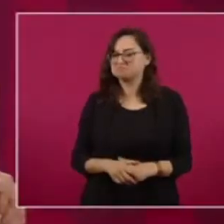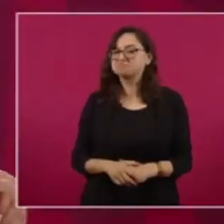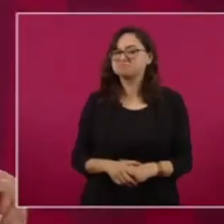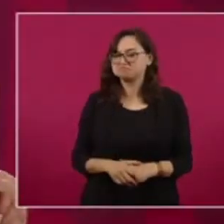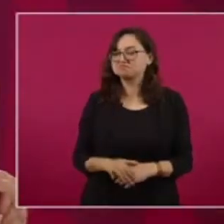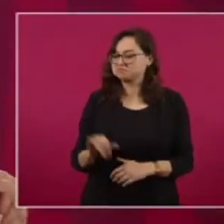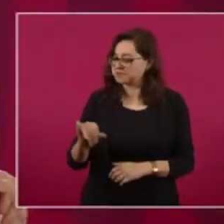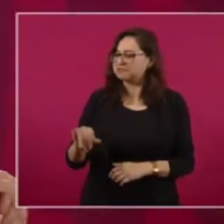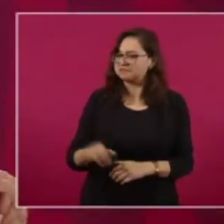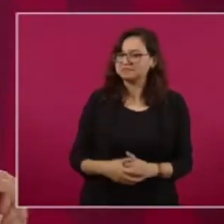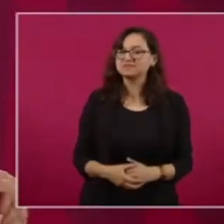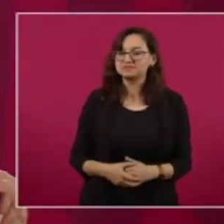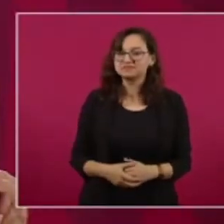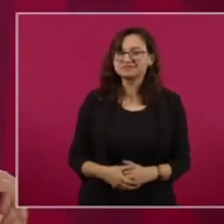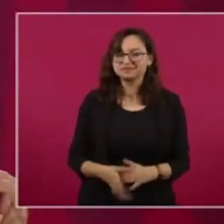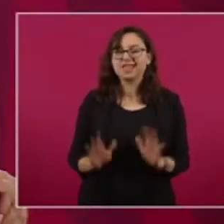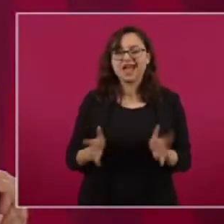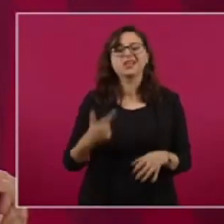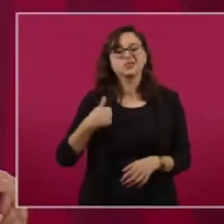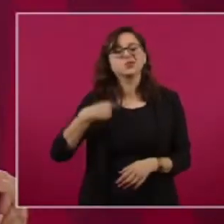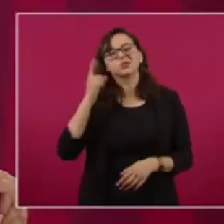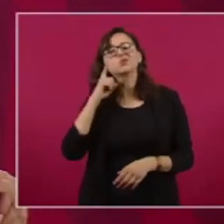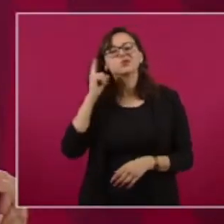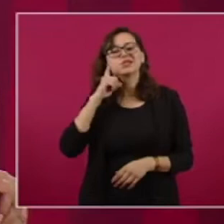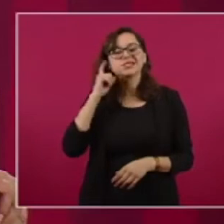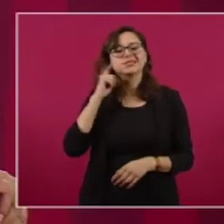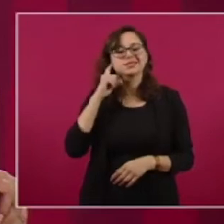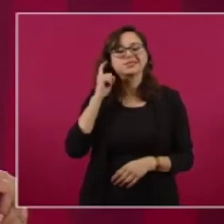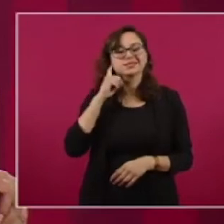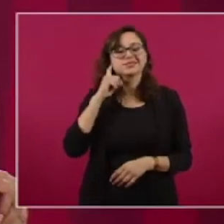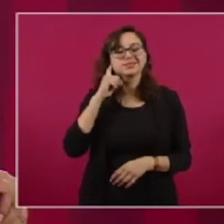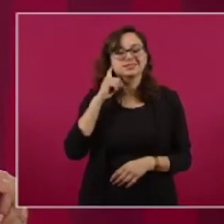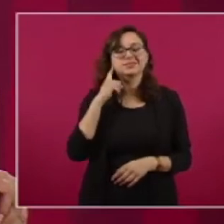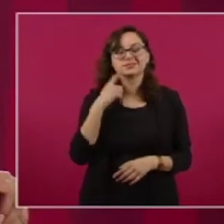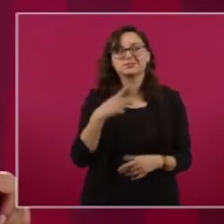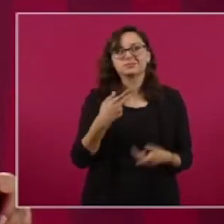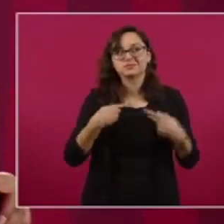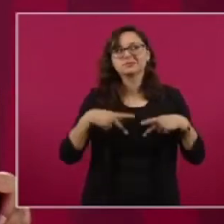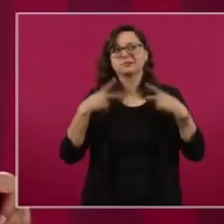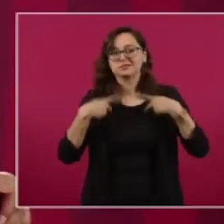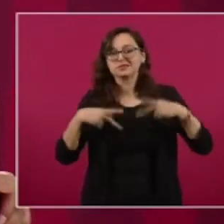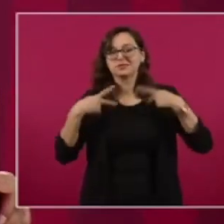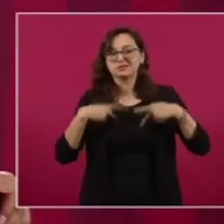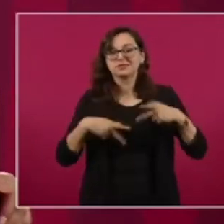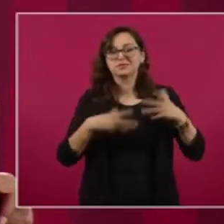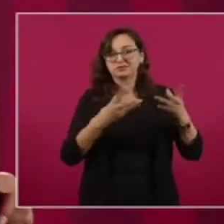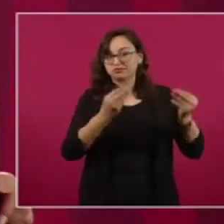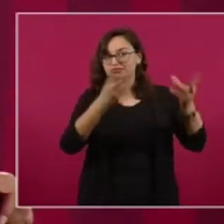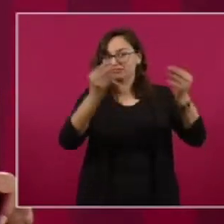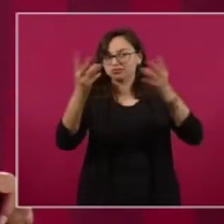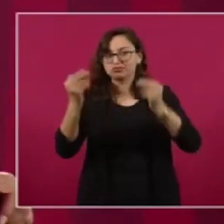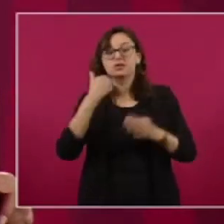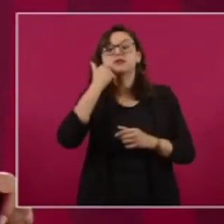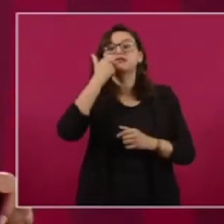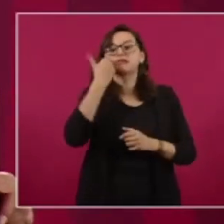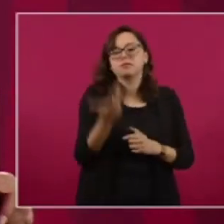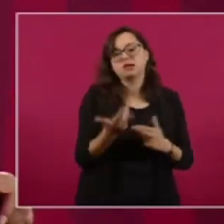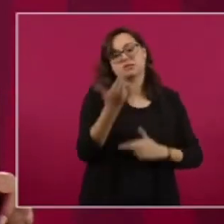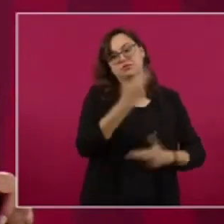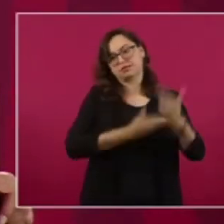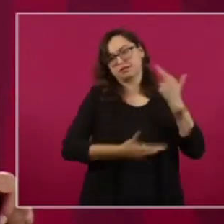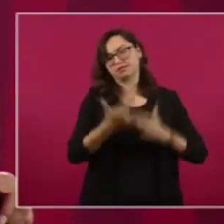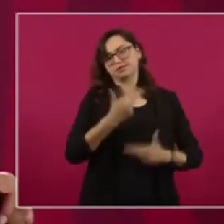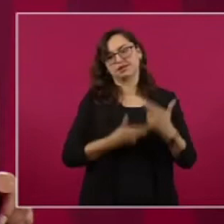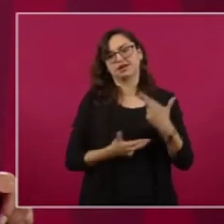porque además ya lo he escuchado. Hay mucha gente que quiere regresar